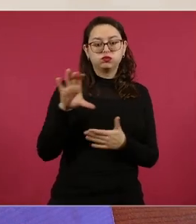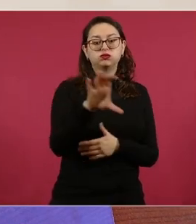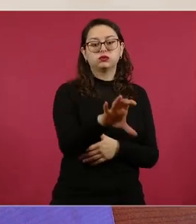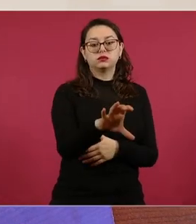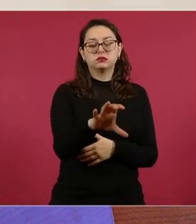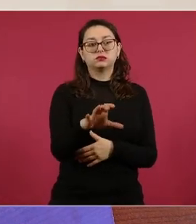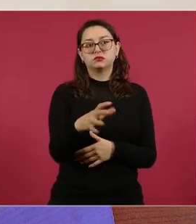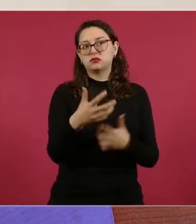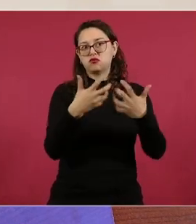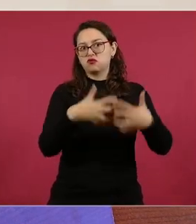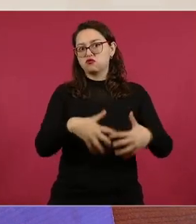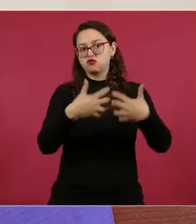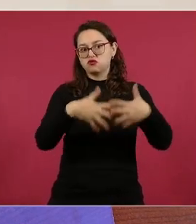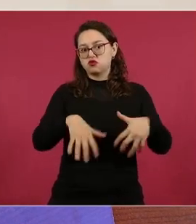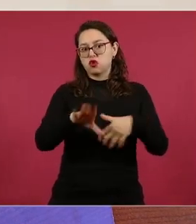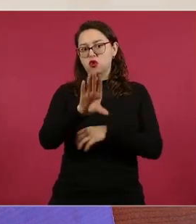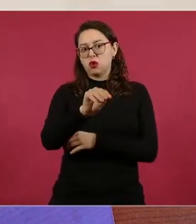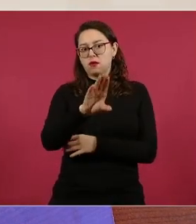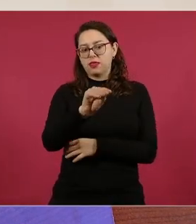al 90%,